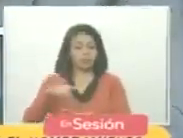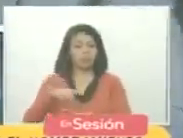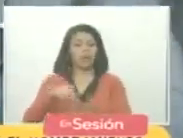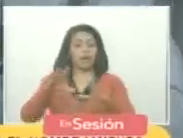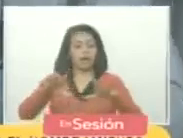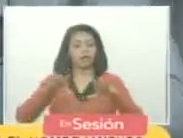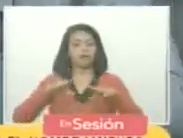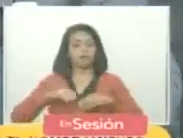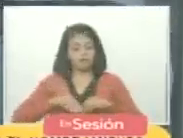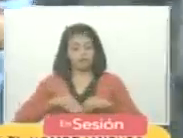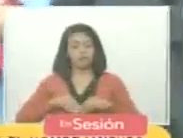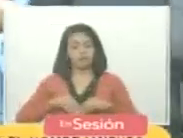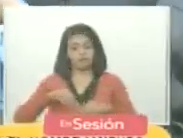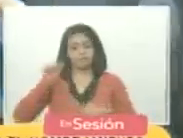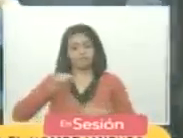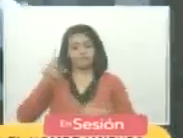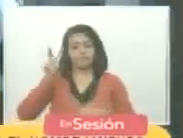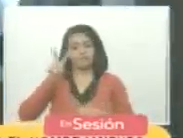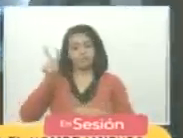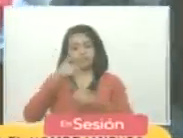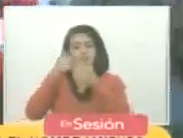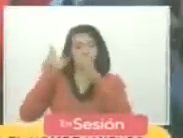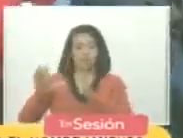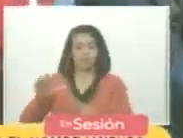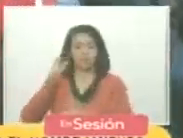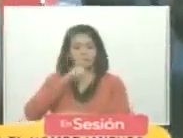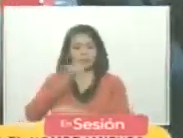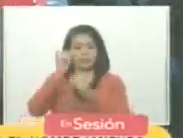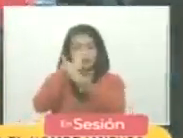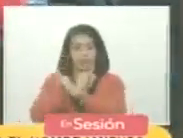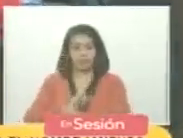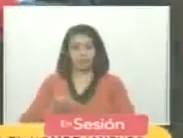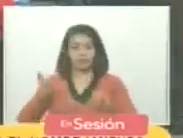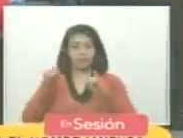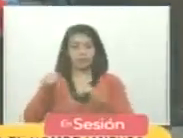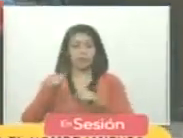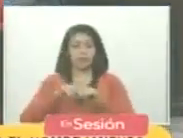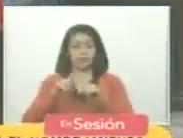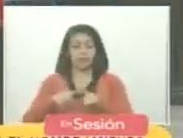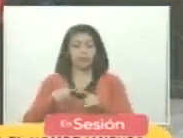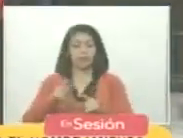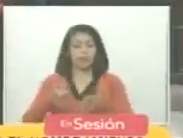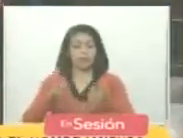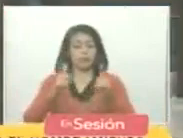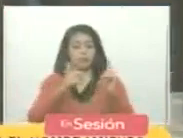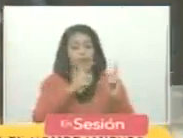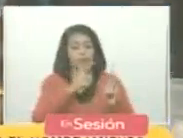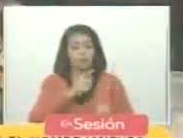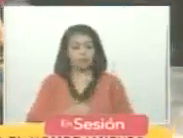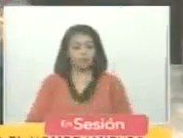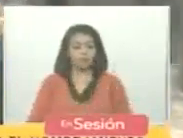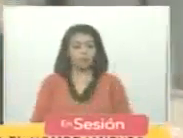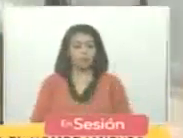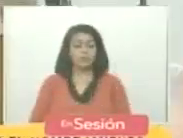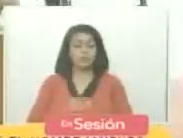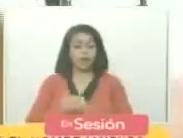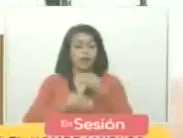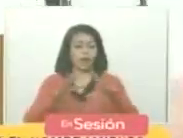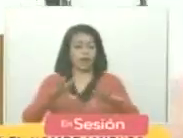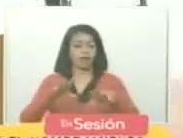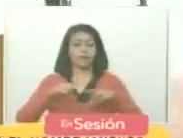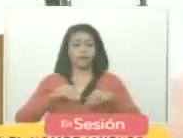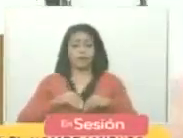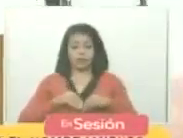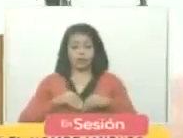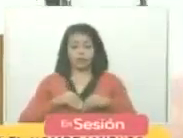admitir que Venezuela es libre, soberana e independiente, y están permitiendo y están aceptando